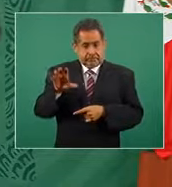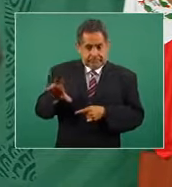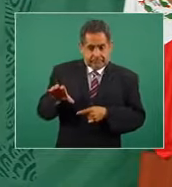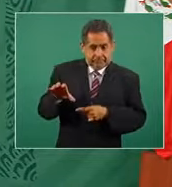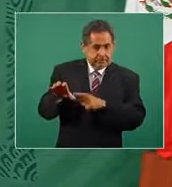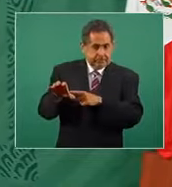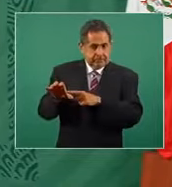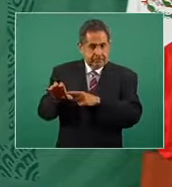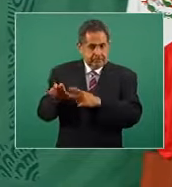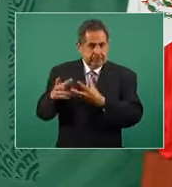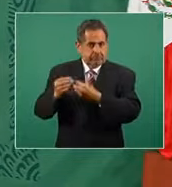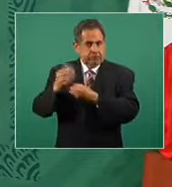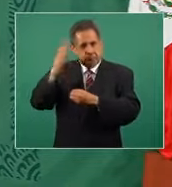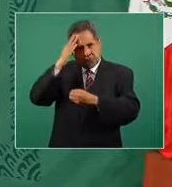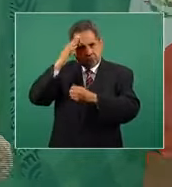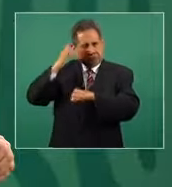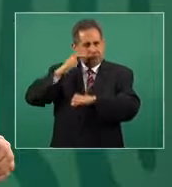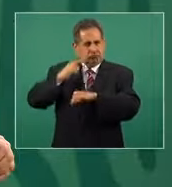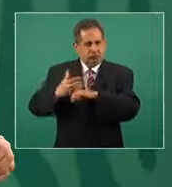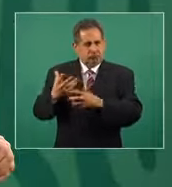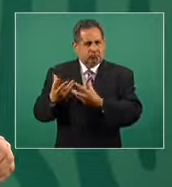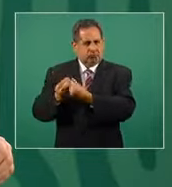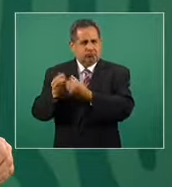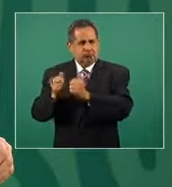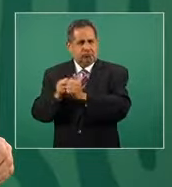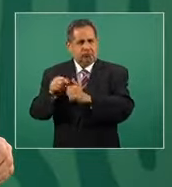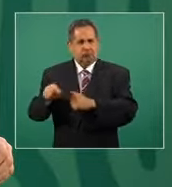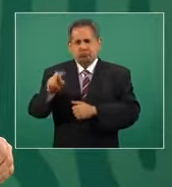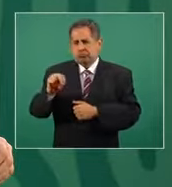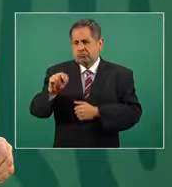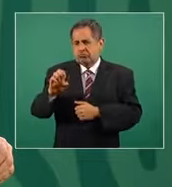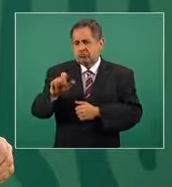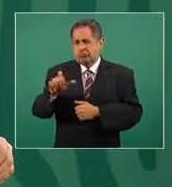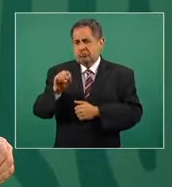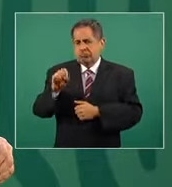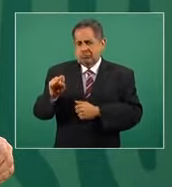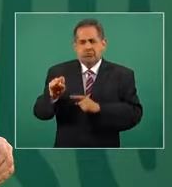los que encabezaba Nexos,